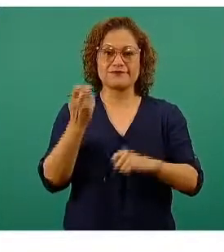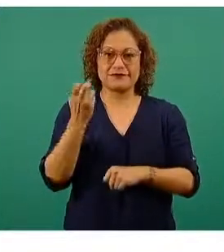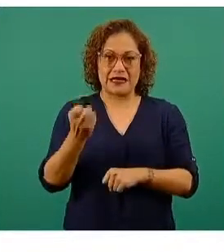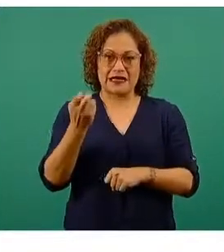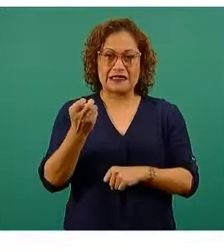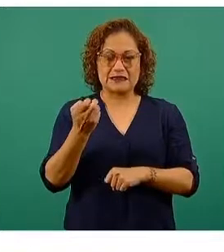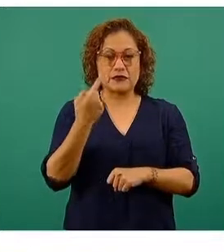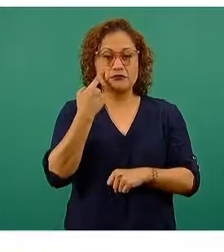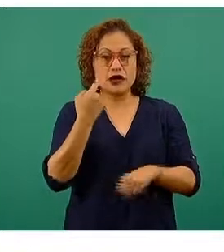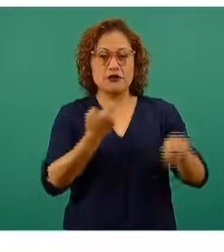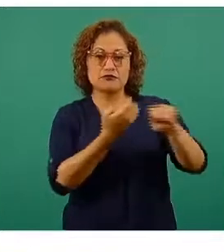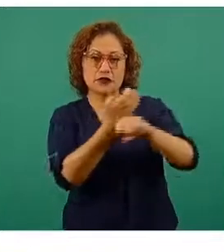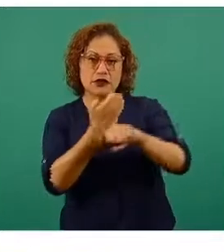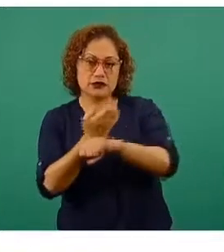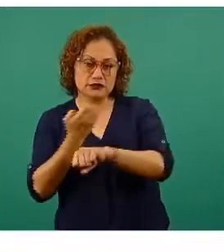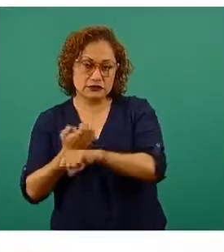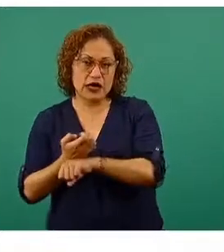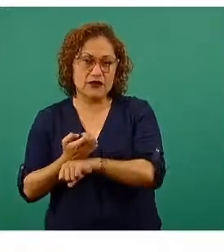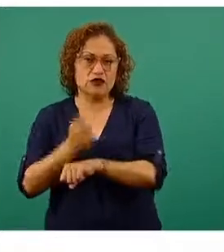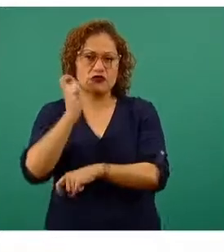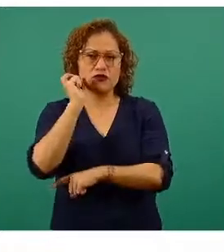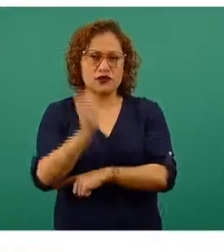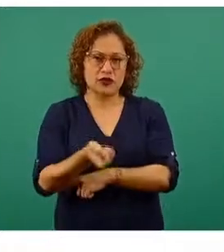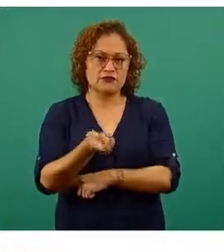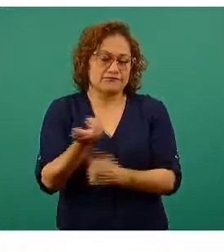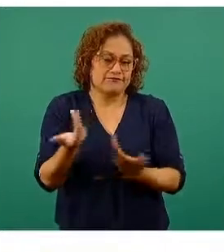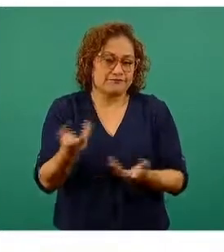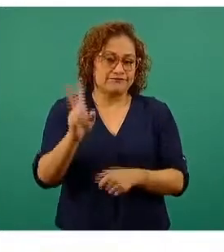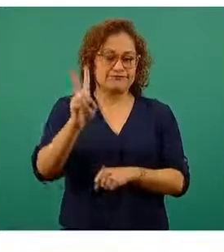estado distribuido, dado que no tenemos ninguna entidad